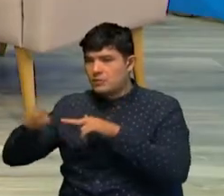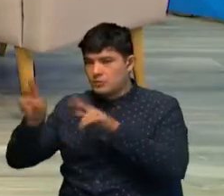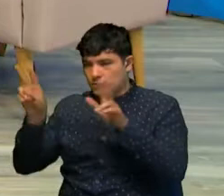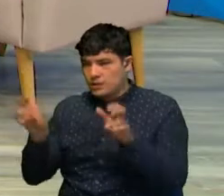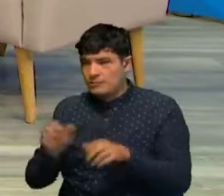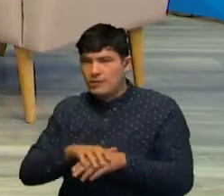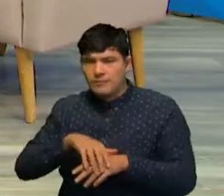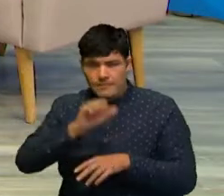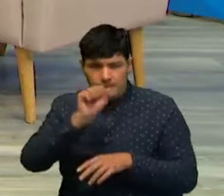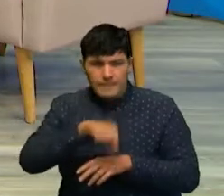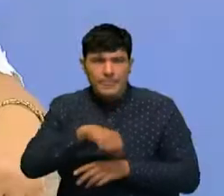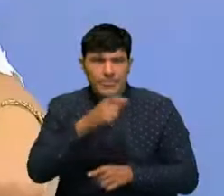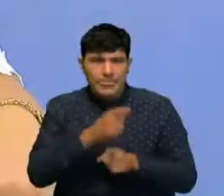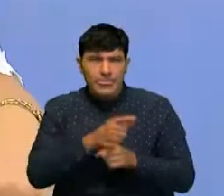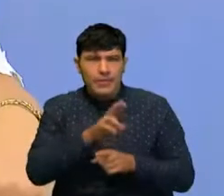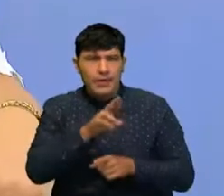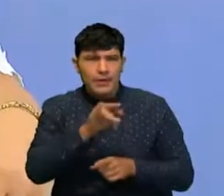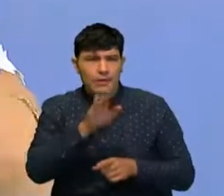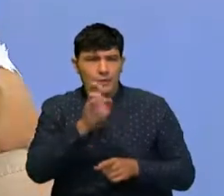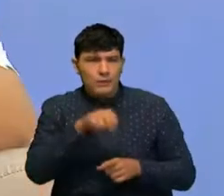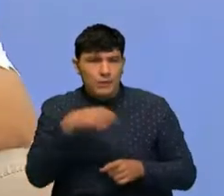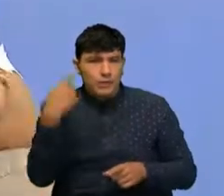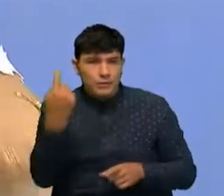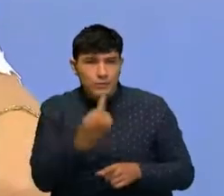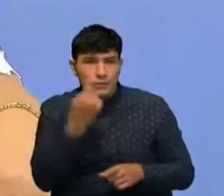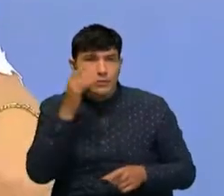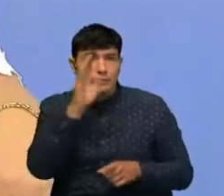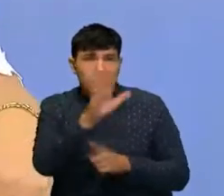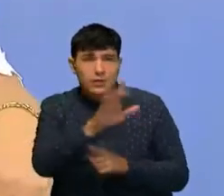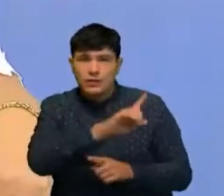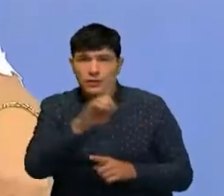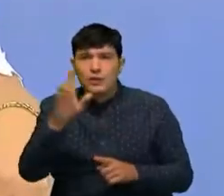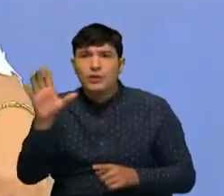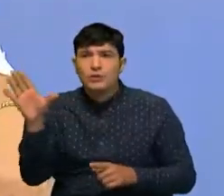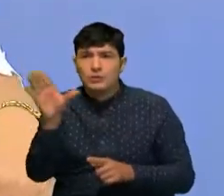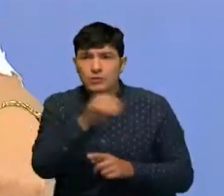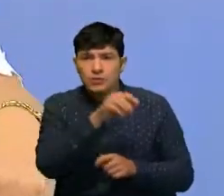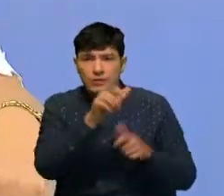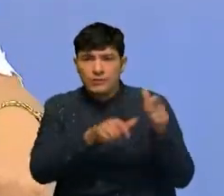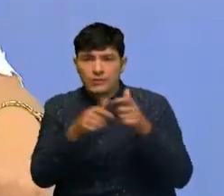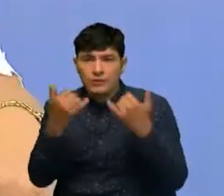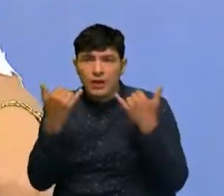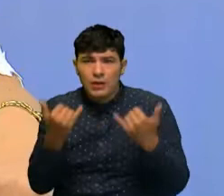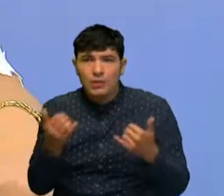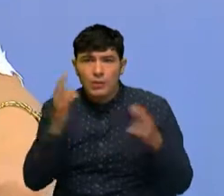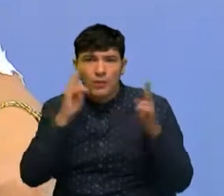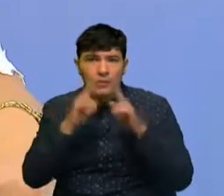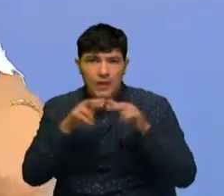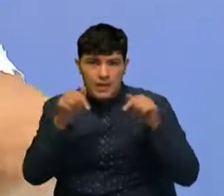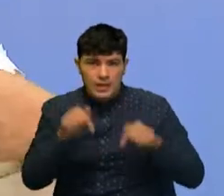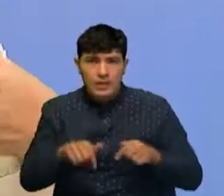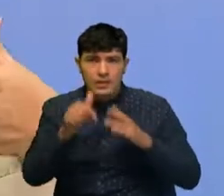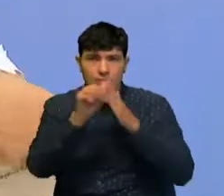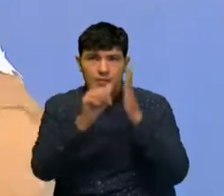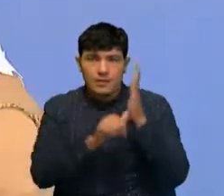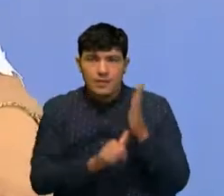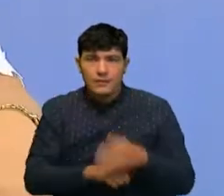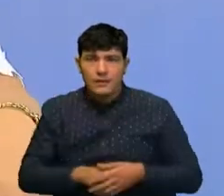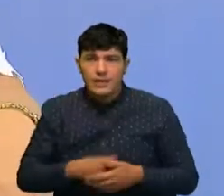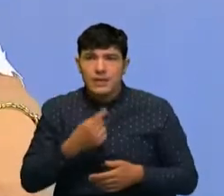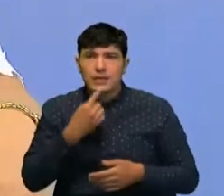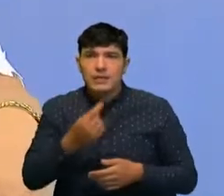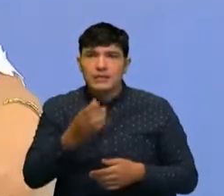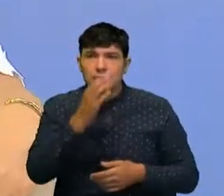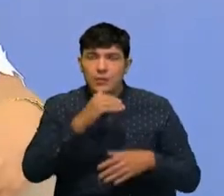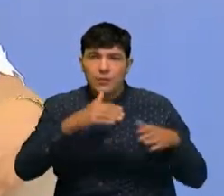mire, don Rubén, y no solamente para usted, sino para todos aquellos televidentes que están viendo en este momento el programa, el hecho que no exista un